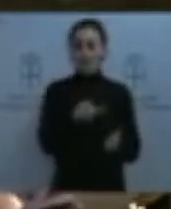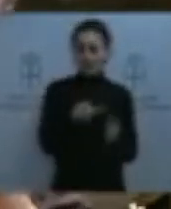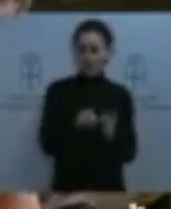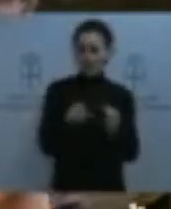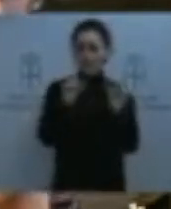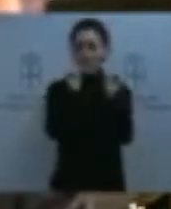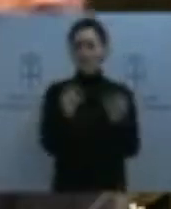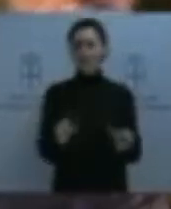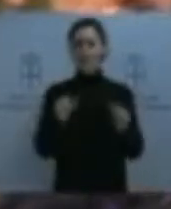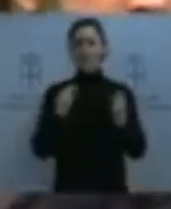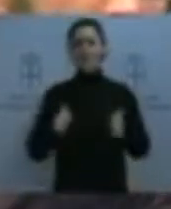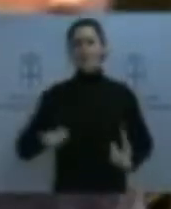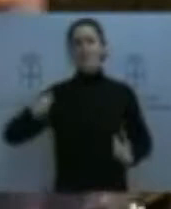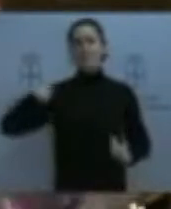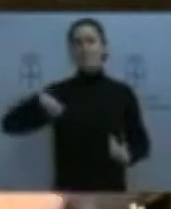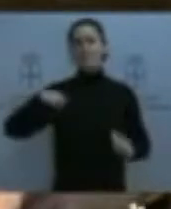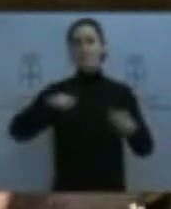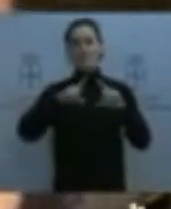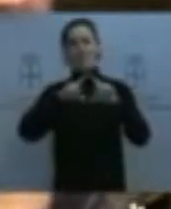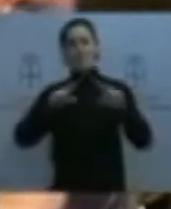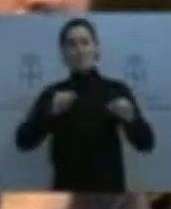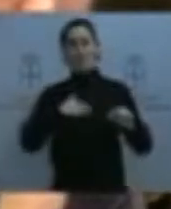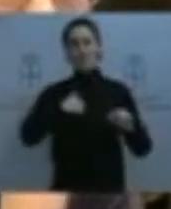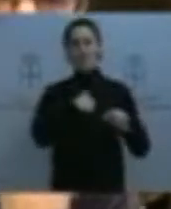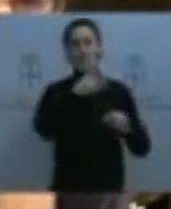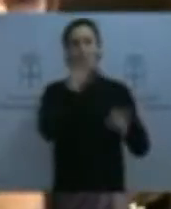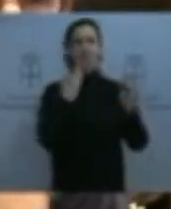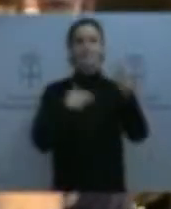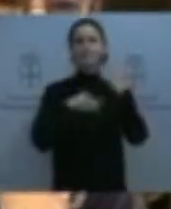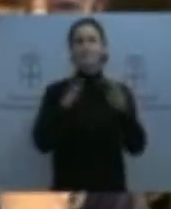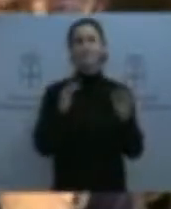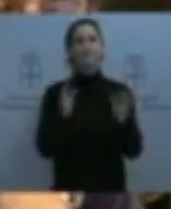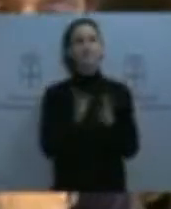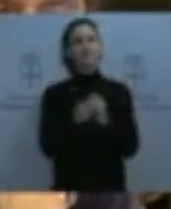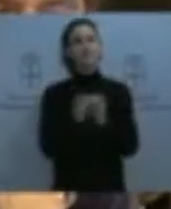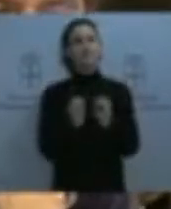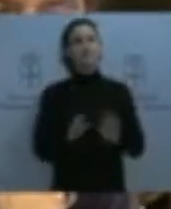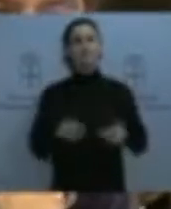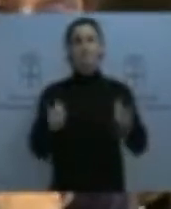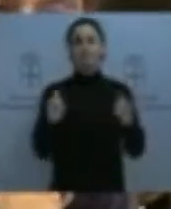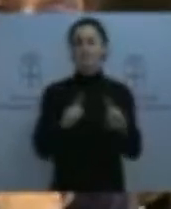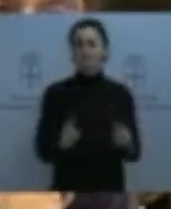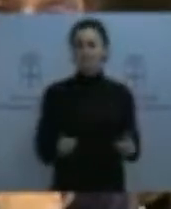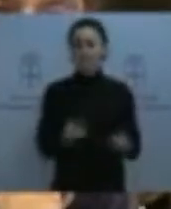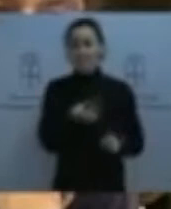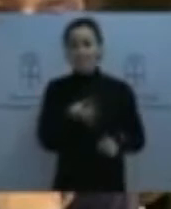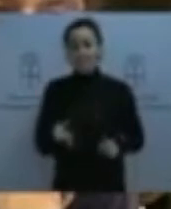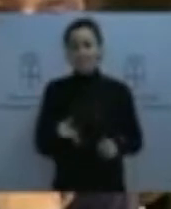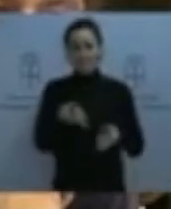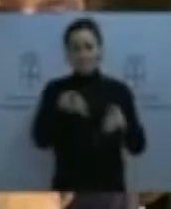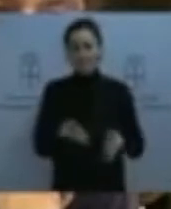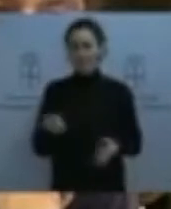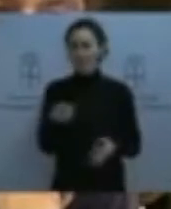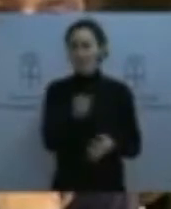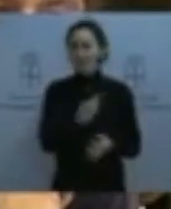misma manera que el presidente de Asturias y ahora quiera eludir esta responsabilidad? Dice también que la deuda no es en sí algo negativo.